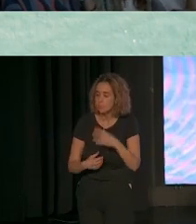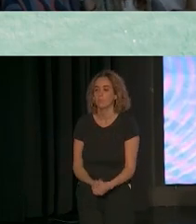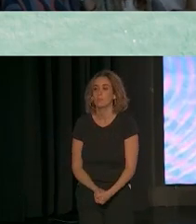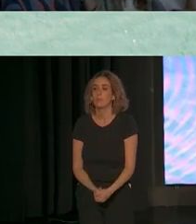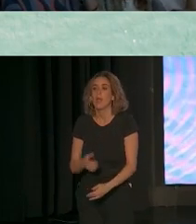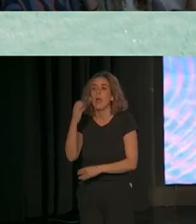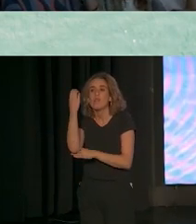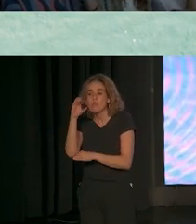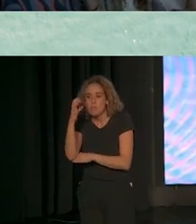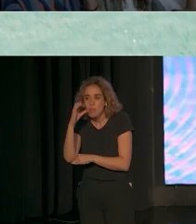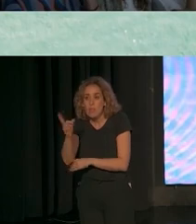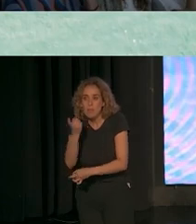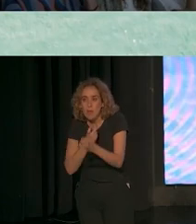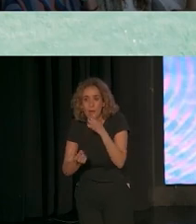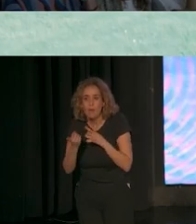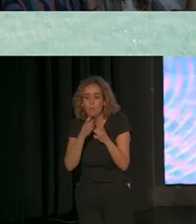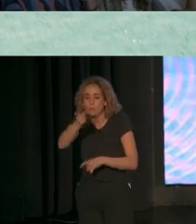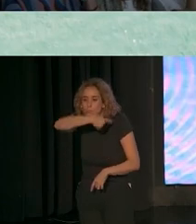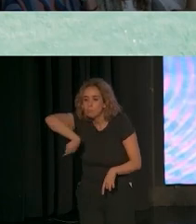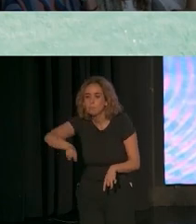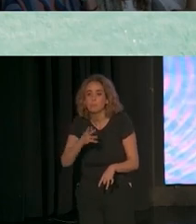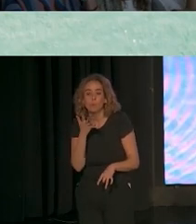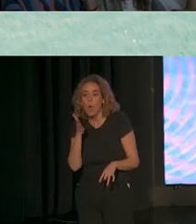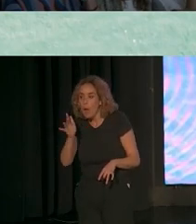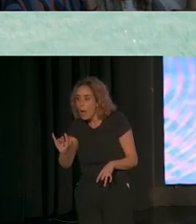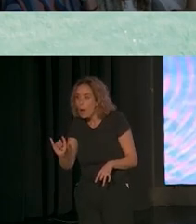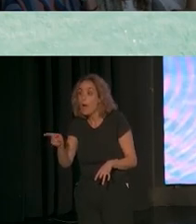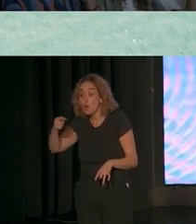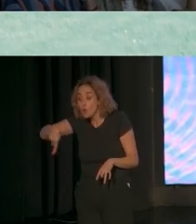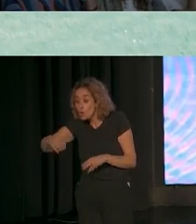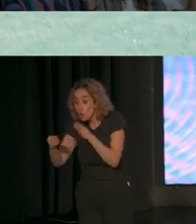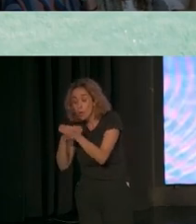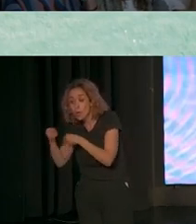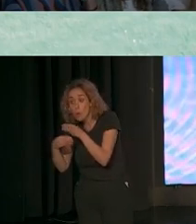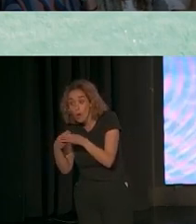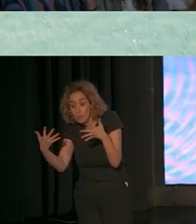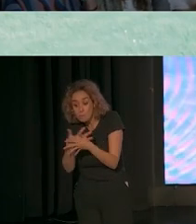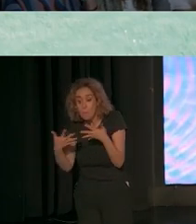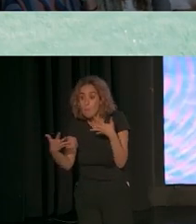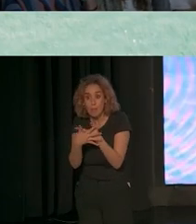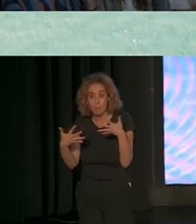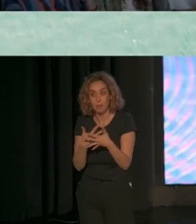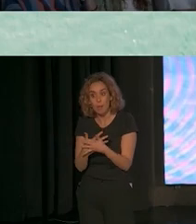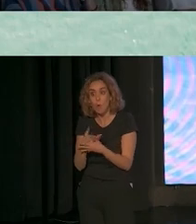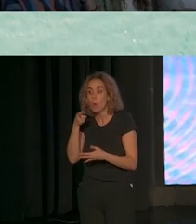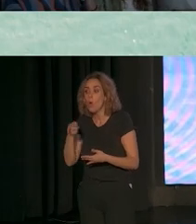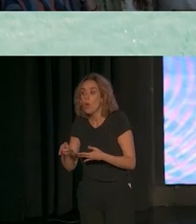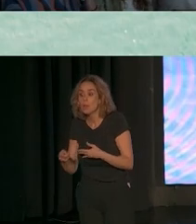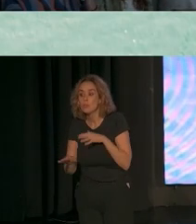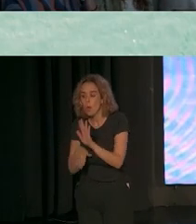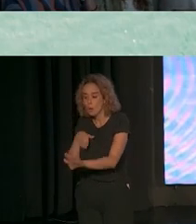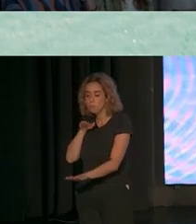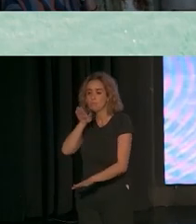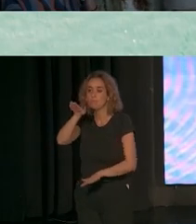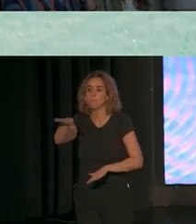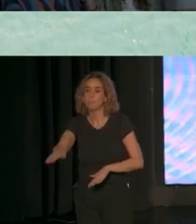ciencia, la información que nosotros tenemos mezclado con lo que ellos están haciendo con los pequeños, les ayuda a avanzar